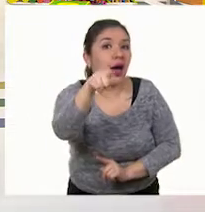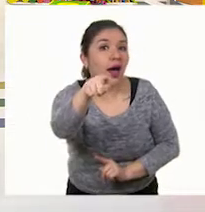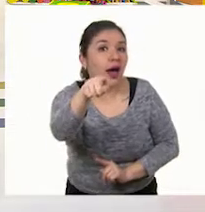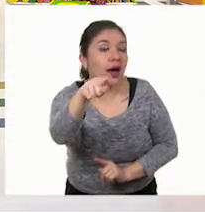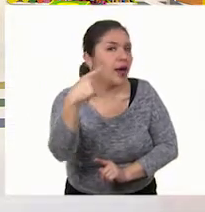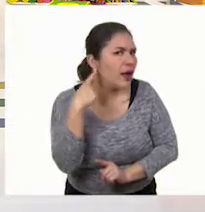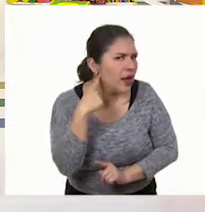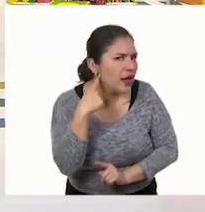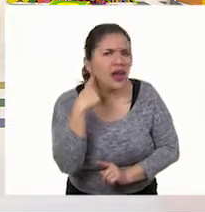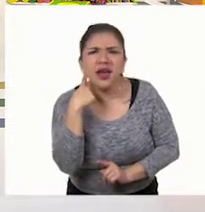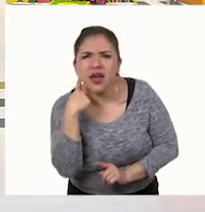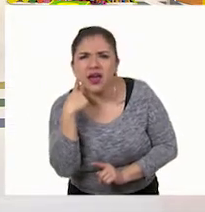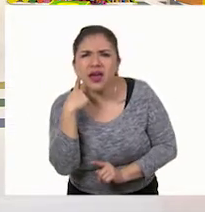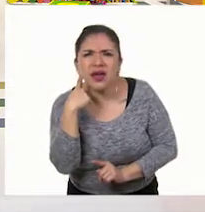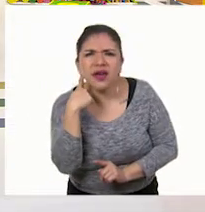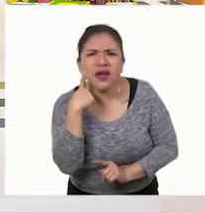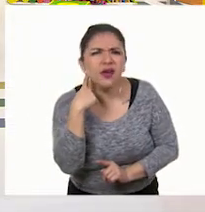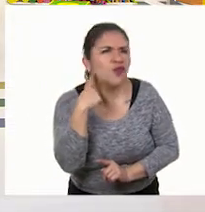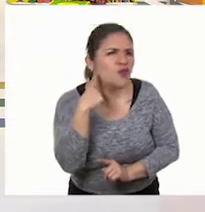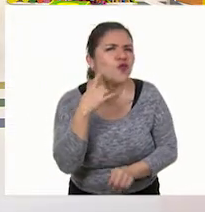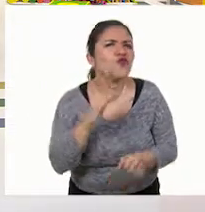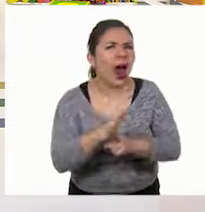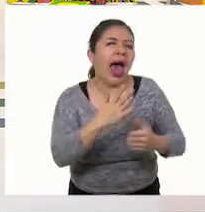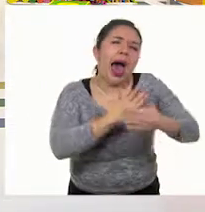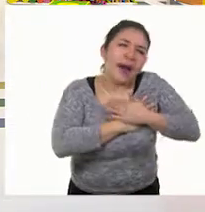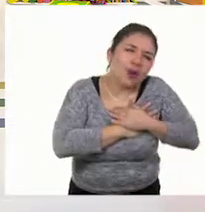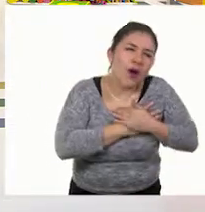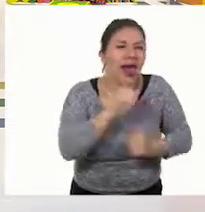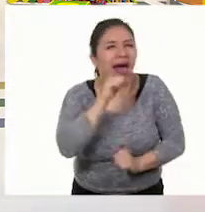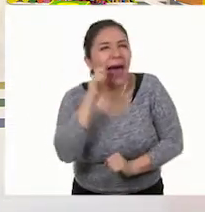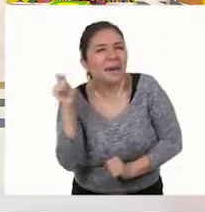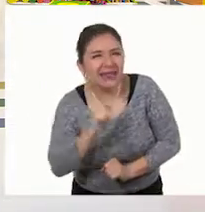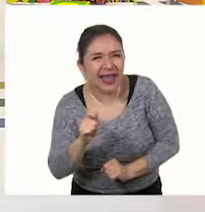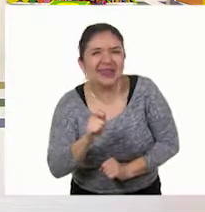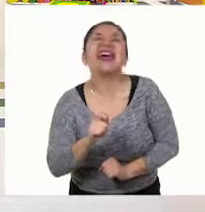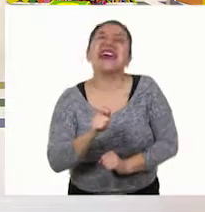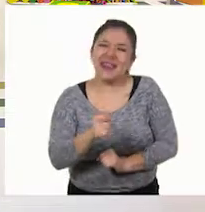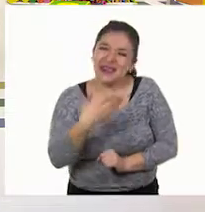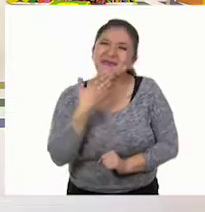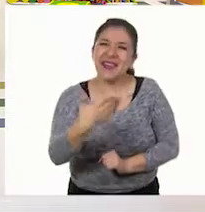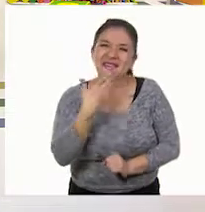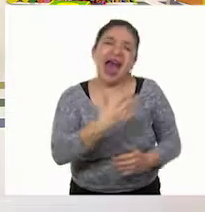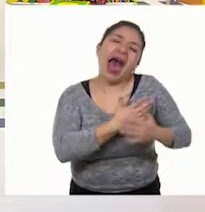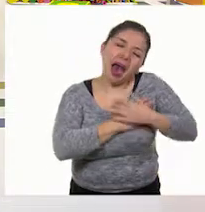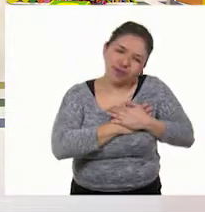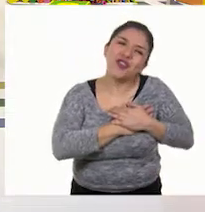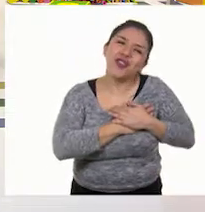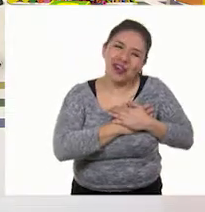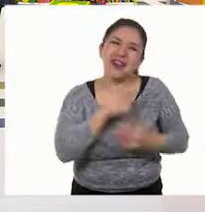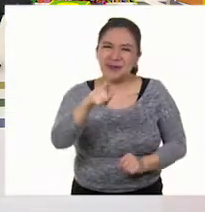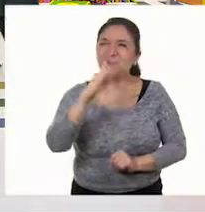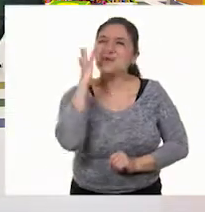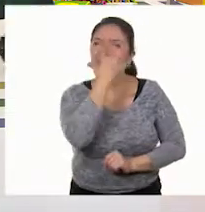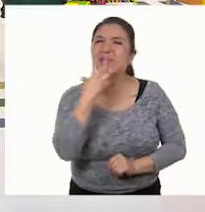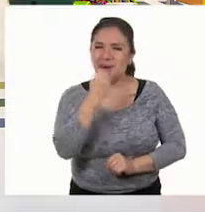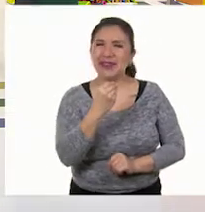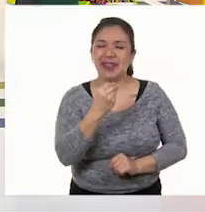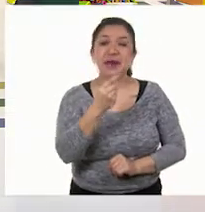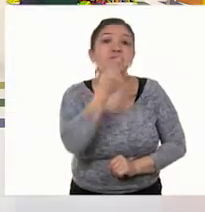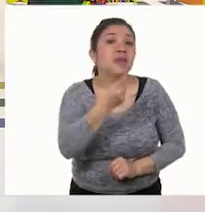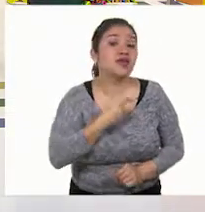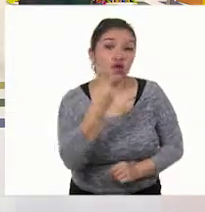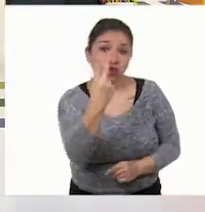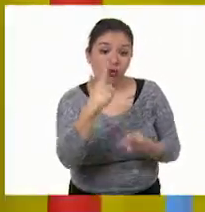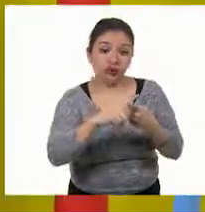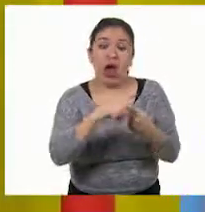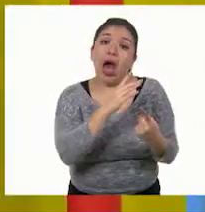Amor, amistad. Ay, andan tiernos hoy. Muy bien. Amor. Oh, qué bonito, es cierto. Me dieron dos, me